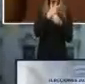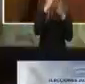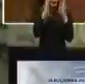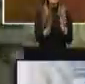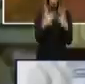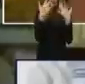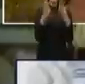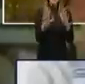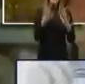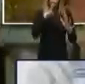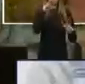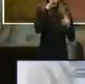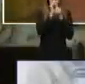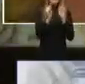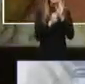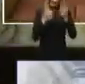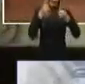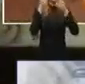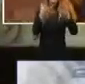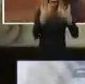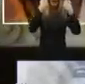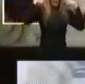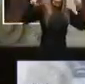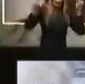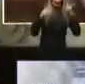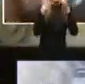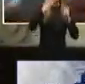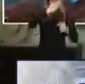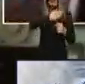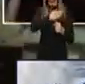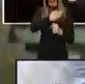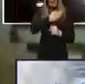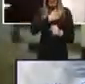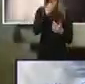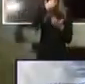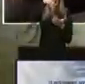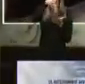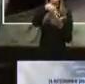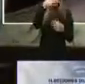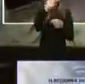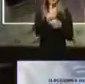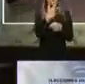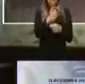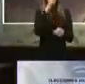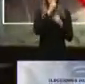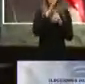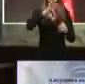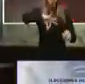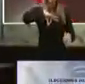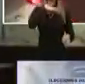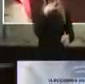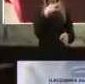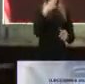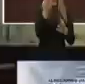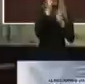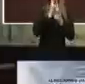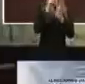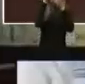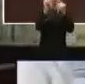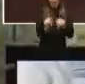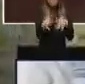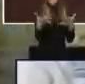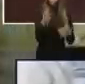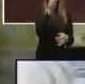cantado incluso el himno nacional de Guatemala, se sienten orgullosos de los resultados. Hoy, 20